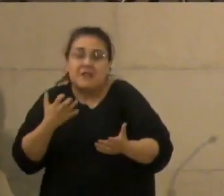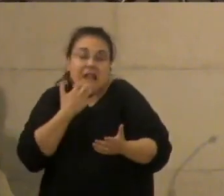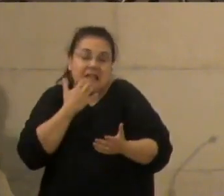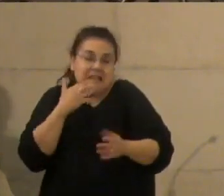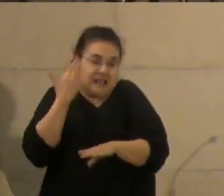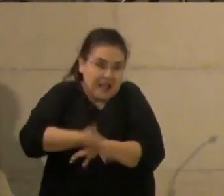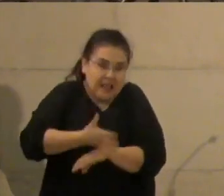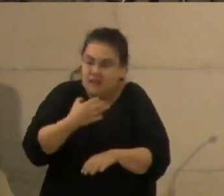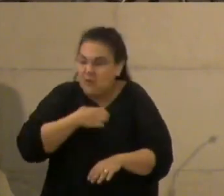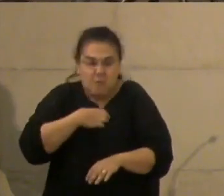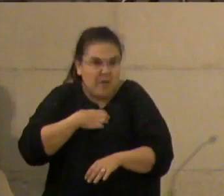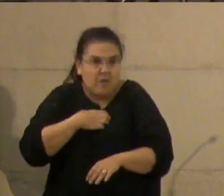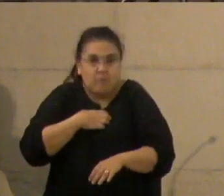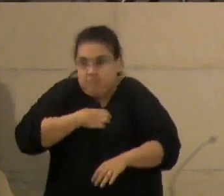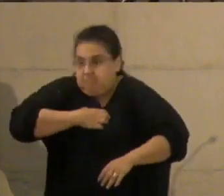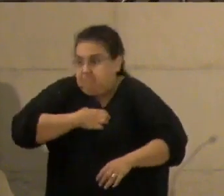voy a hacer?